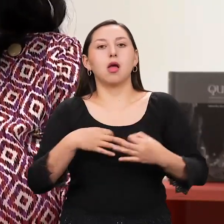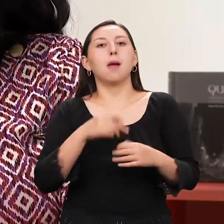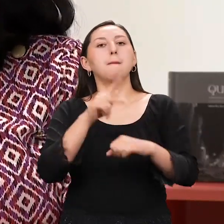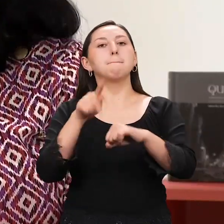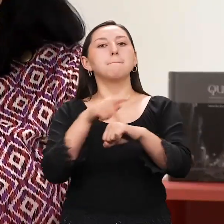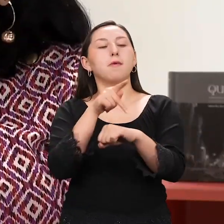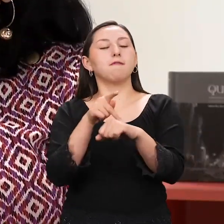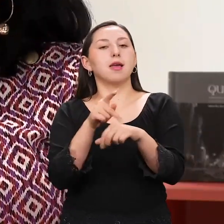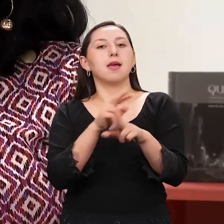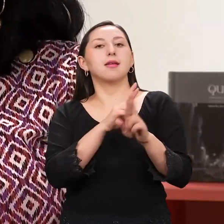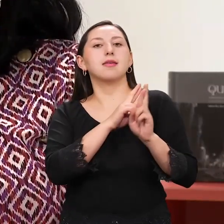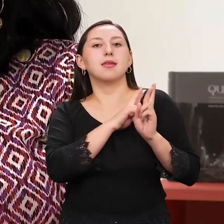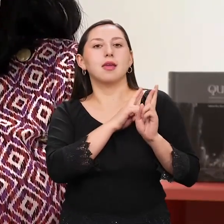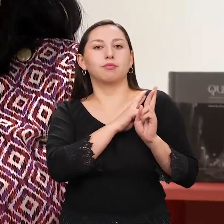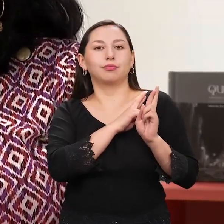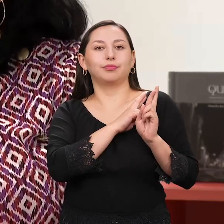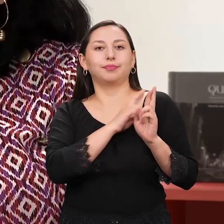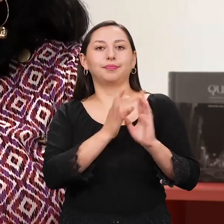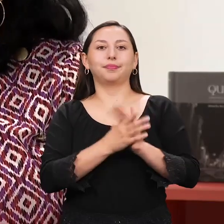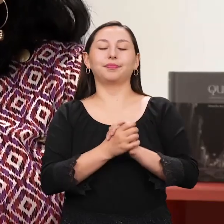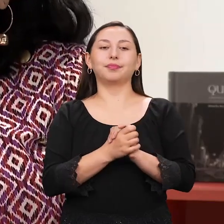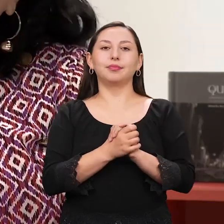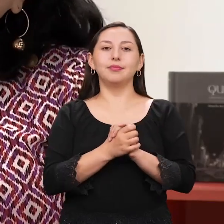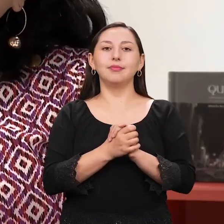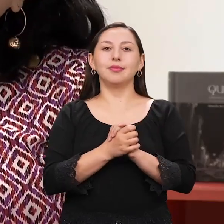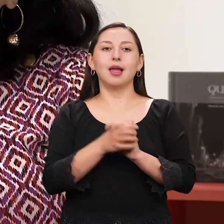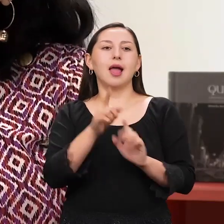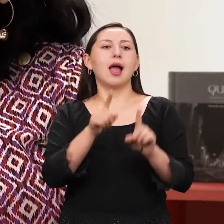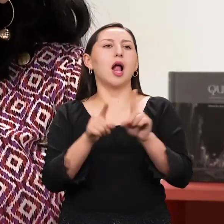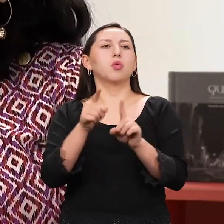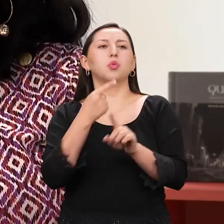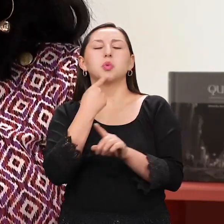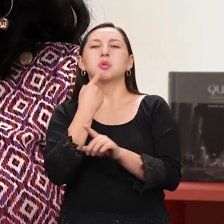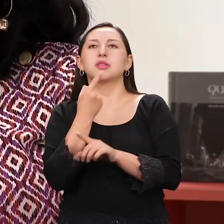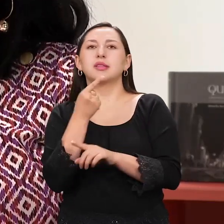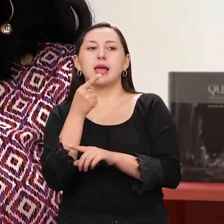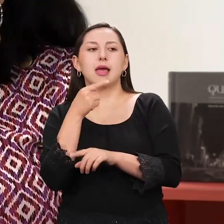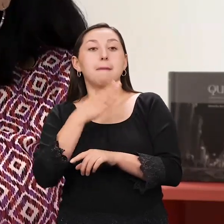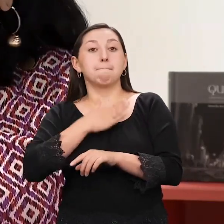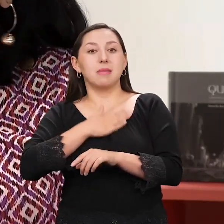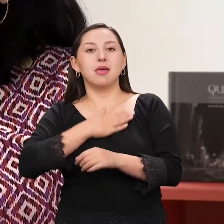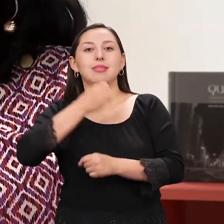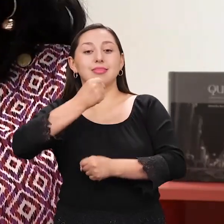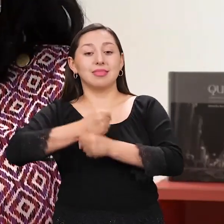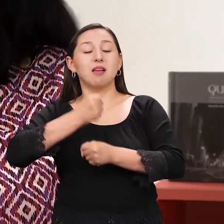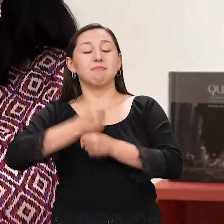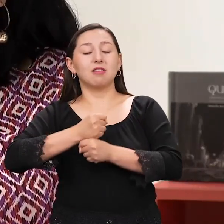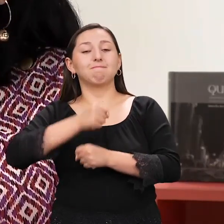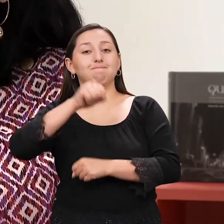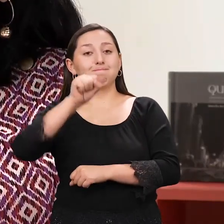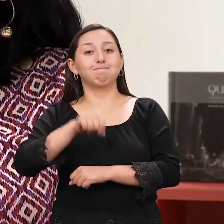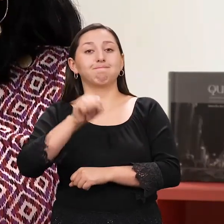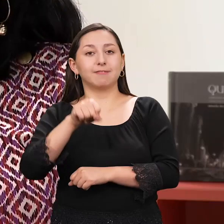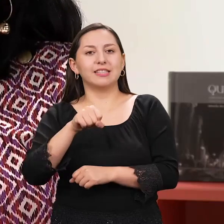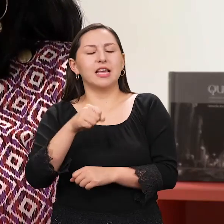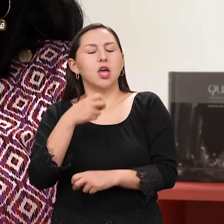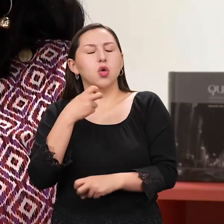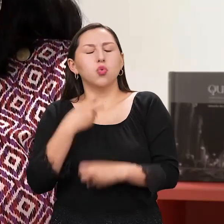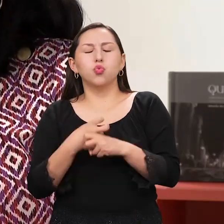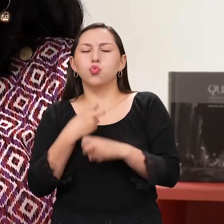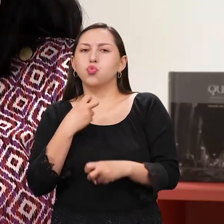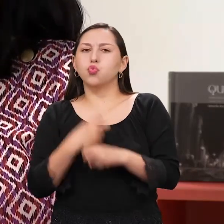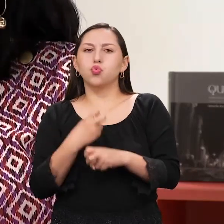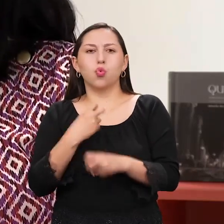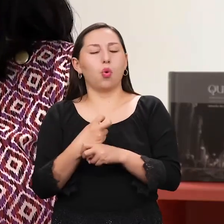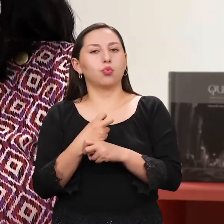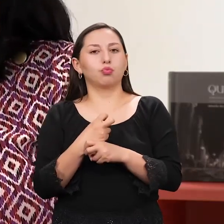profesionalismo. Yo no estoy de acuerdo en que nos dividan en ciencias duras y ciencias blandas. Nuestro trabajo también es muy duro, también es muy riguroso y creo que